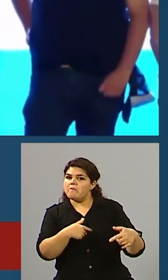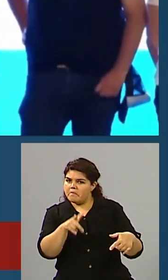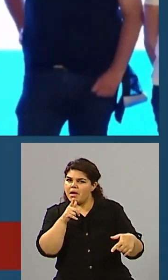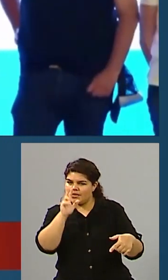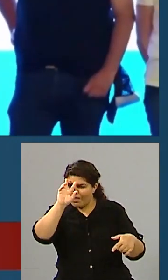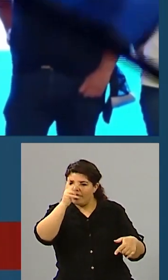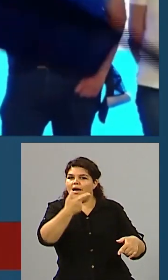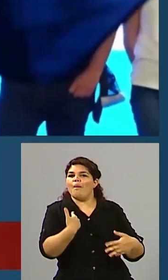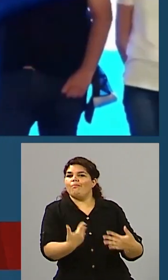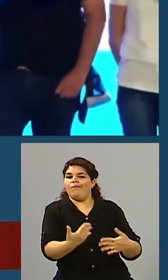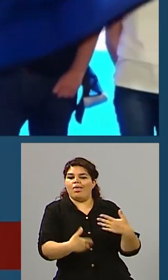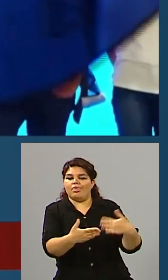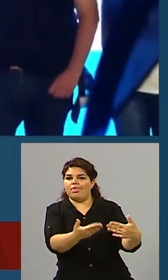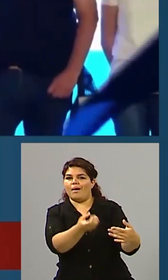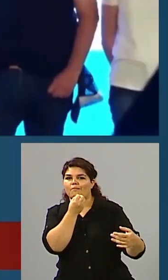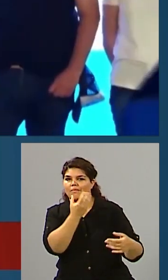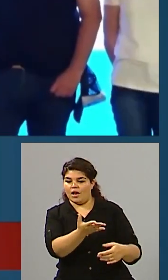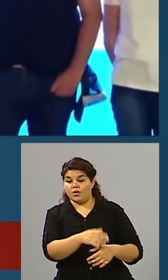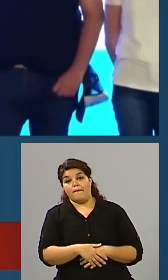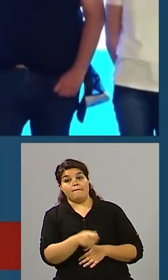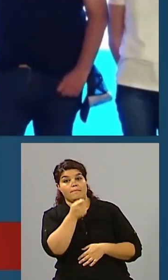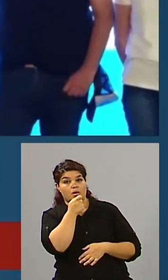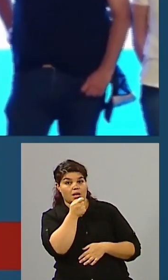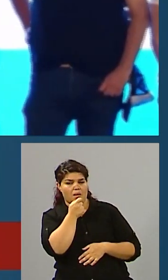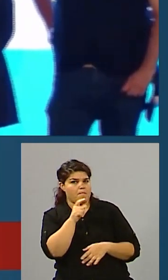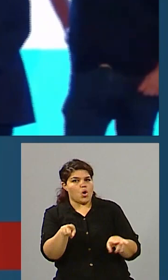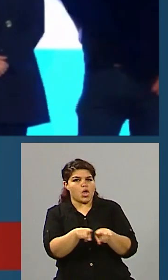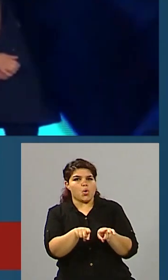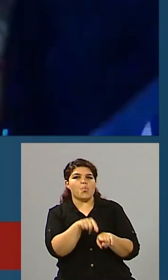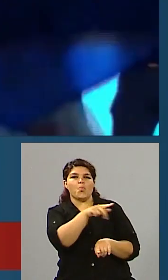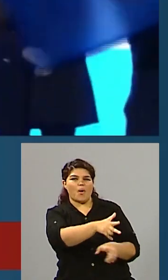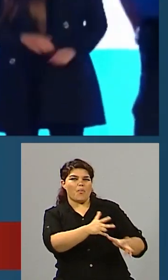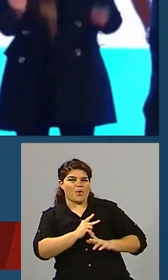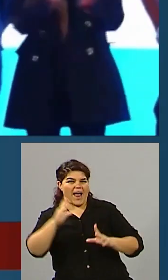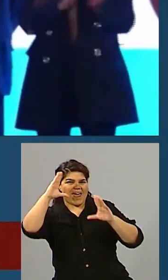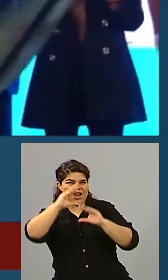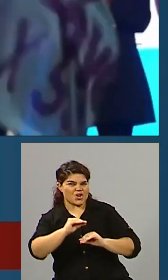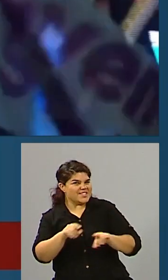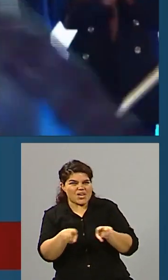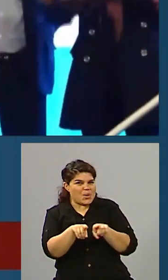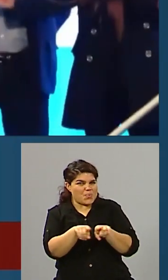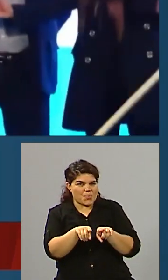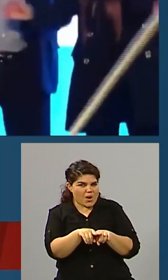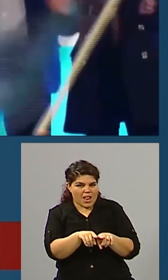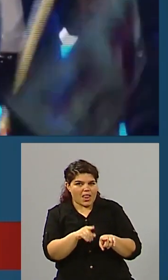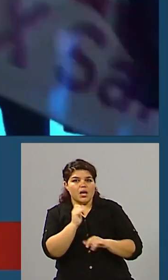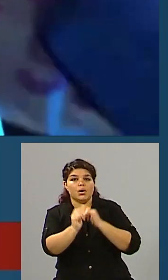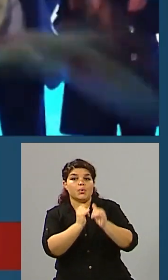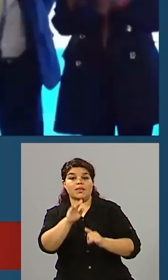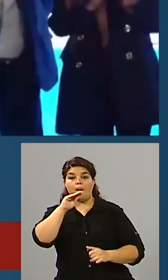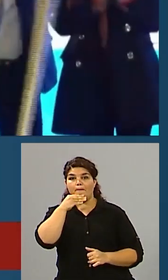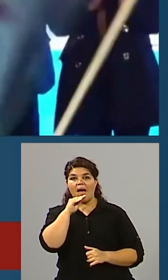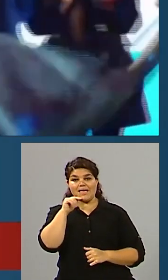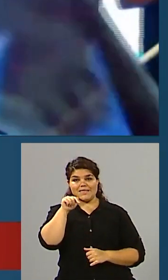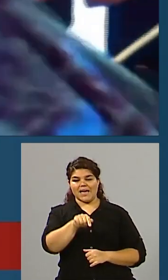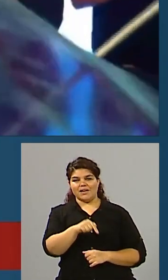hubiera sido posible si, como esbozó también esa misma noche que voy a hacer referencia, Massa, o como esa versión